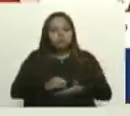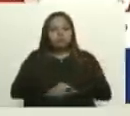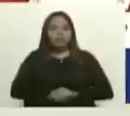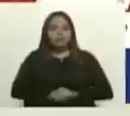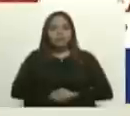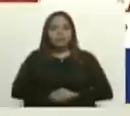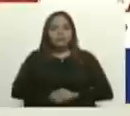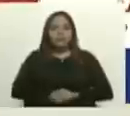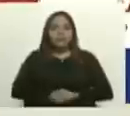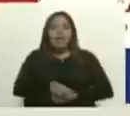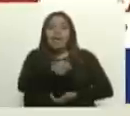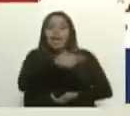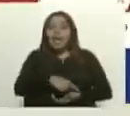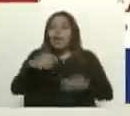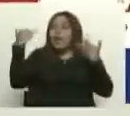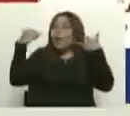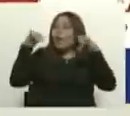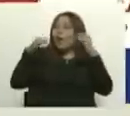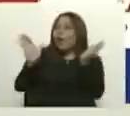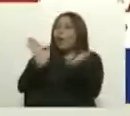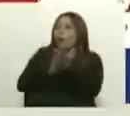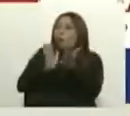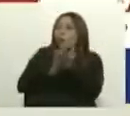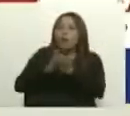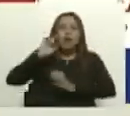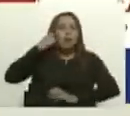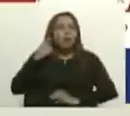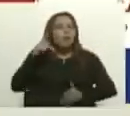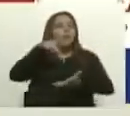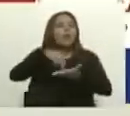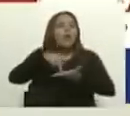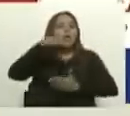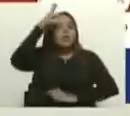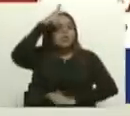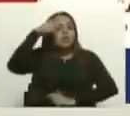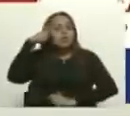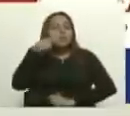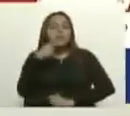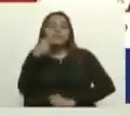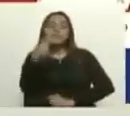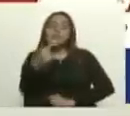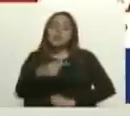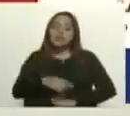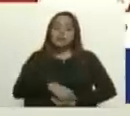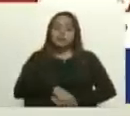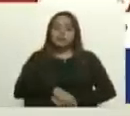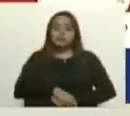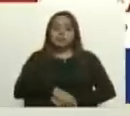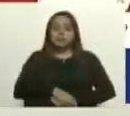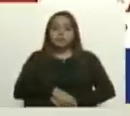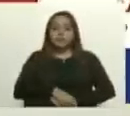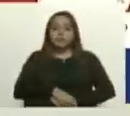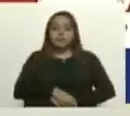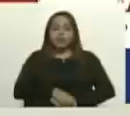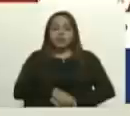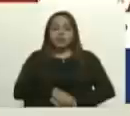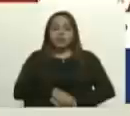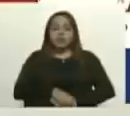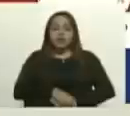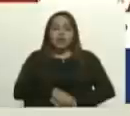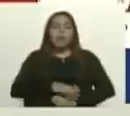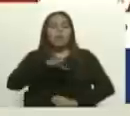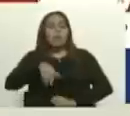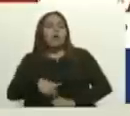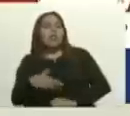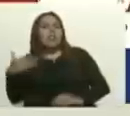Las celebraban. Yo recuerdo una intervención de Donald Trump donde decía que todas las opciones, incluida la